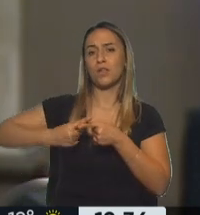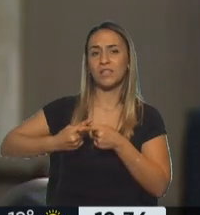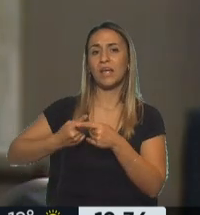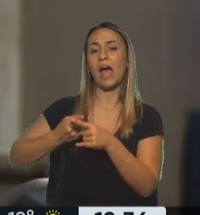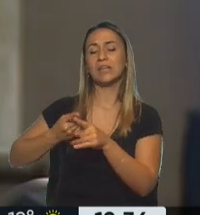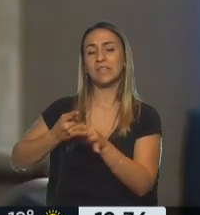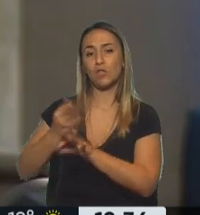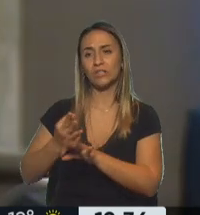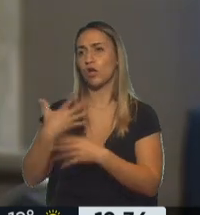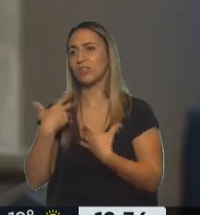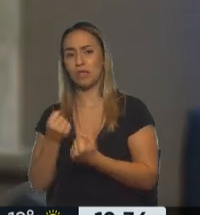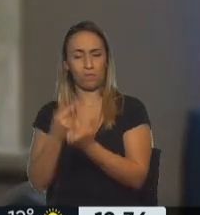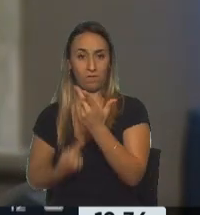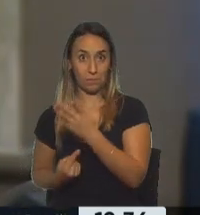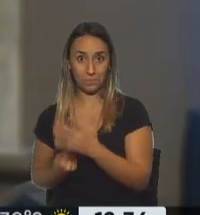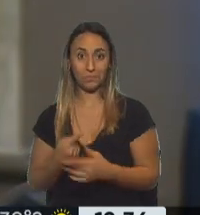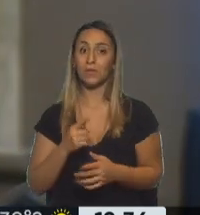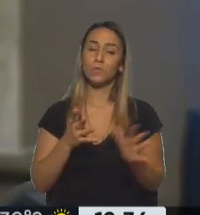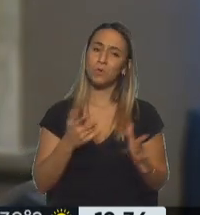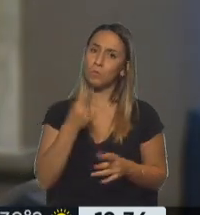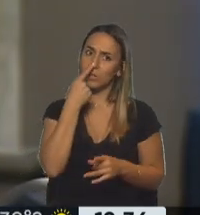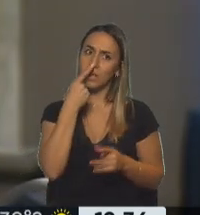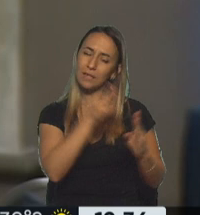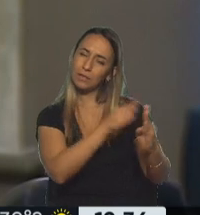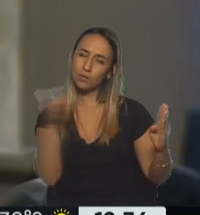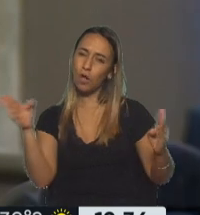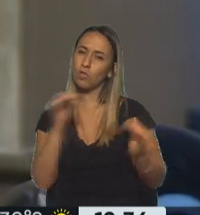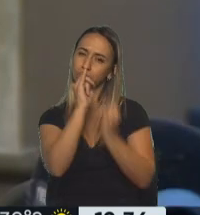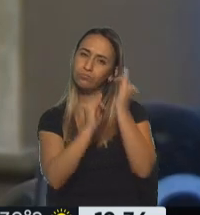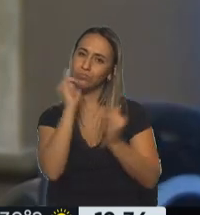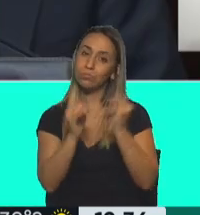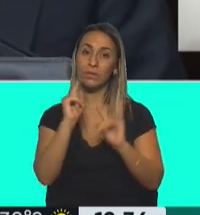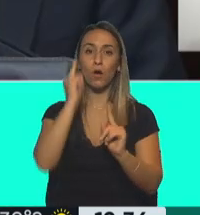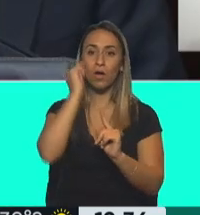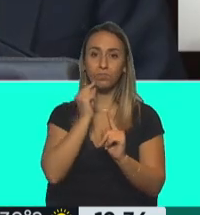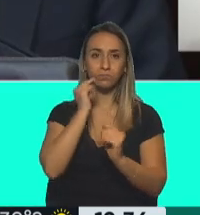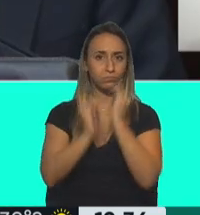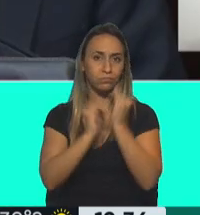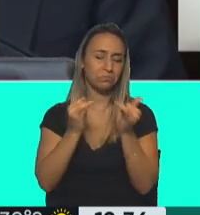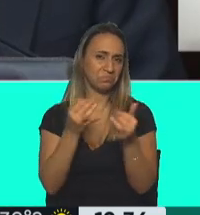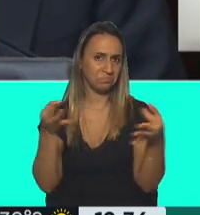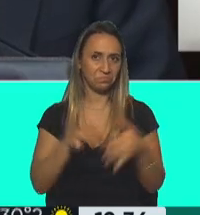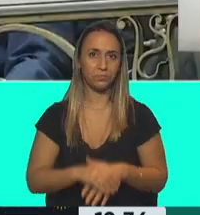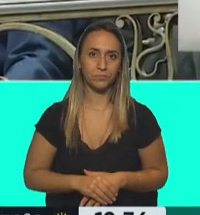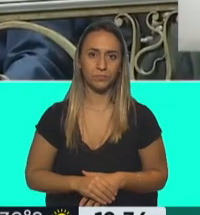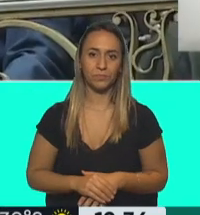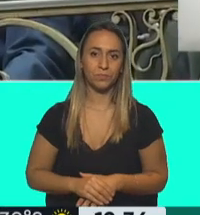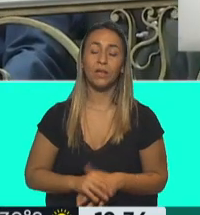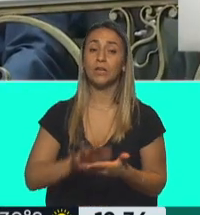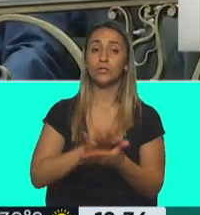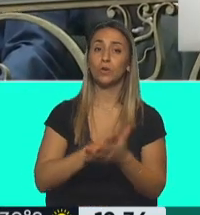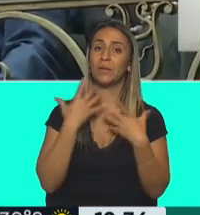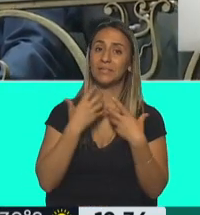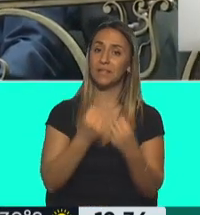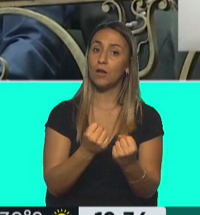muy integral y muy interesante para analizar en profundidad. Nicolás, hablando de salud, ¿qué situación está